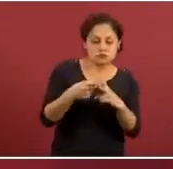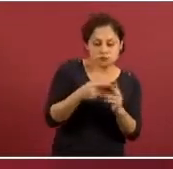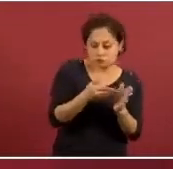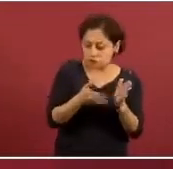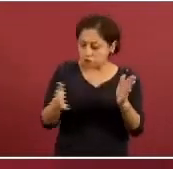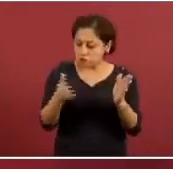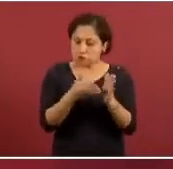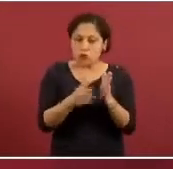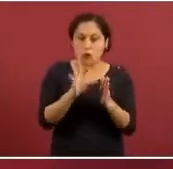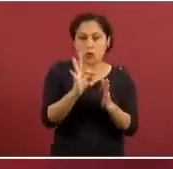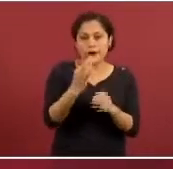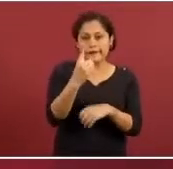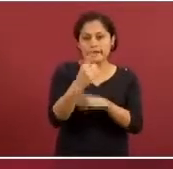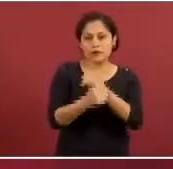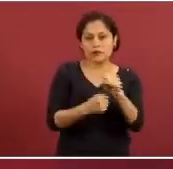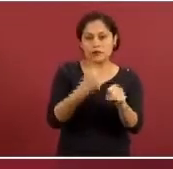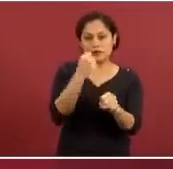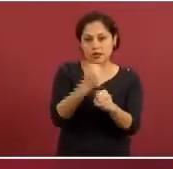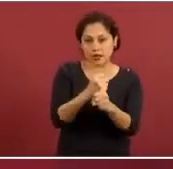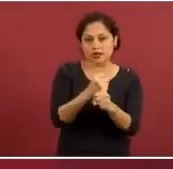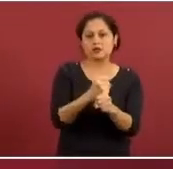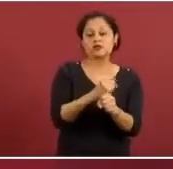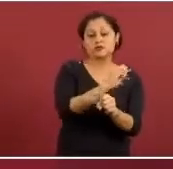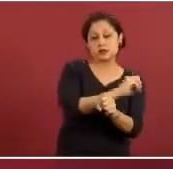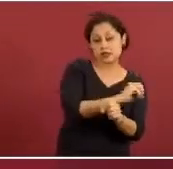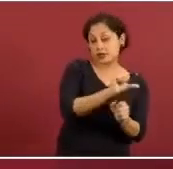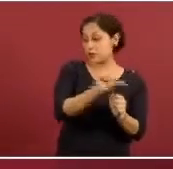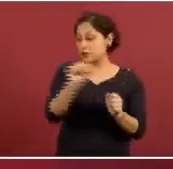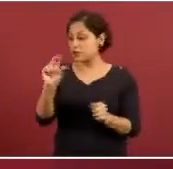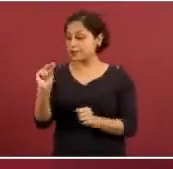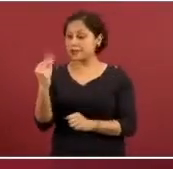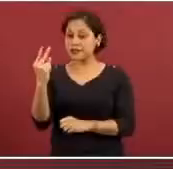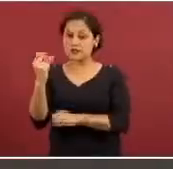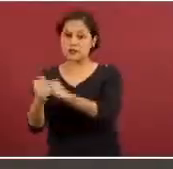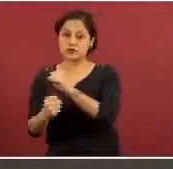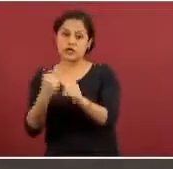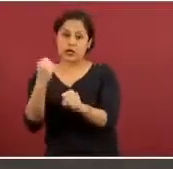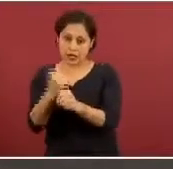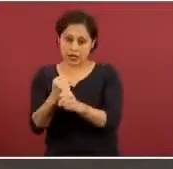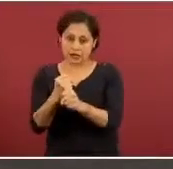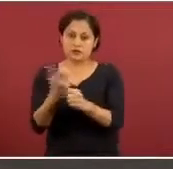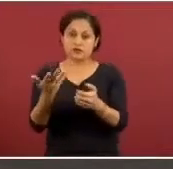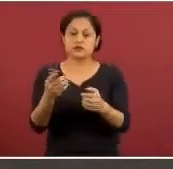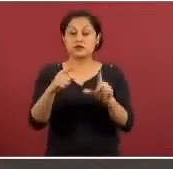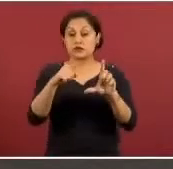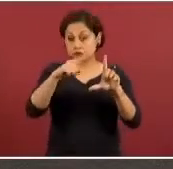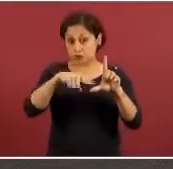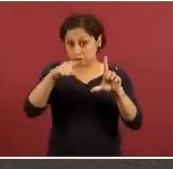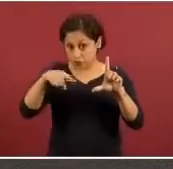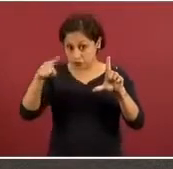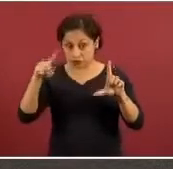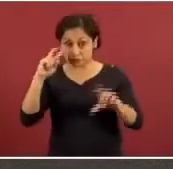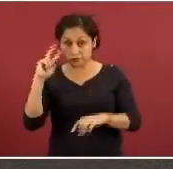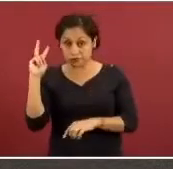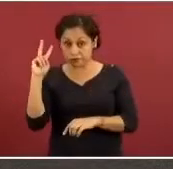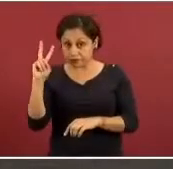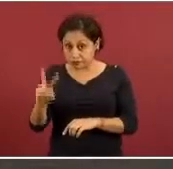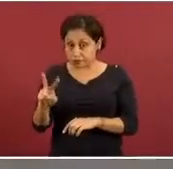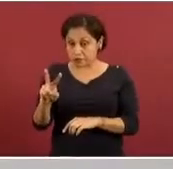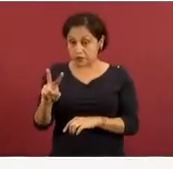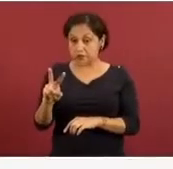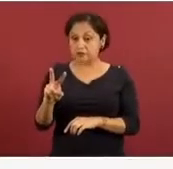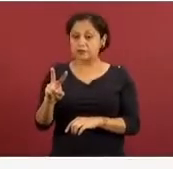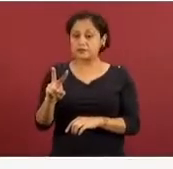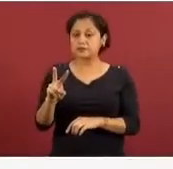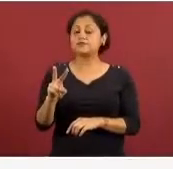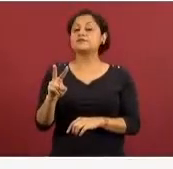años en un rango que va de 0 a 88 años y en particular en la gráfica podrán observar como tal que los